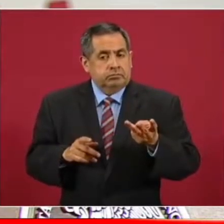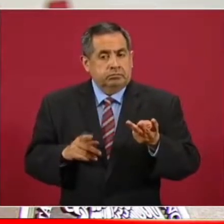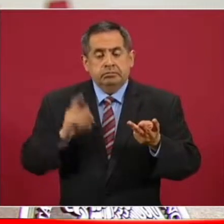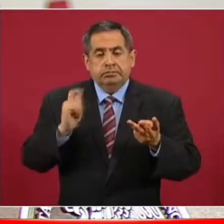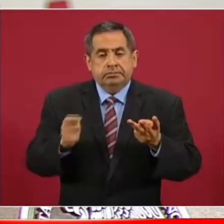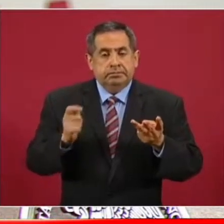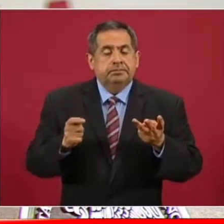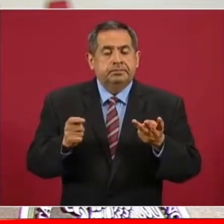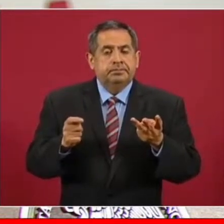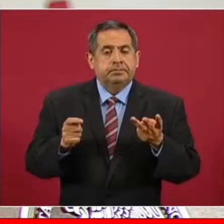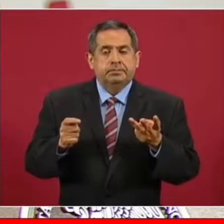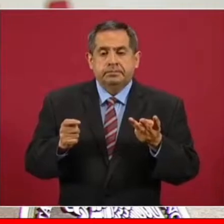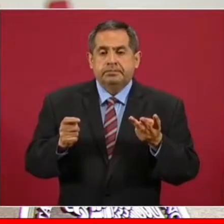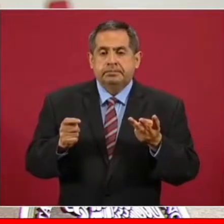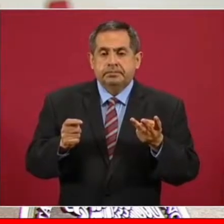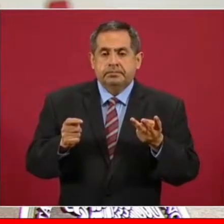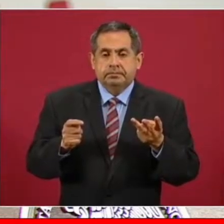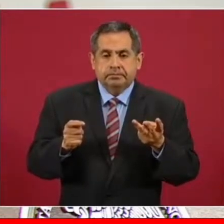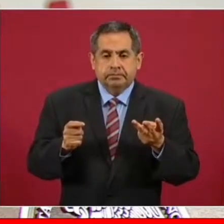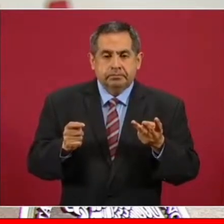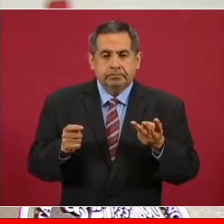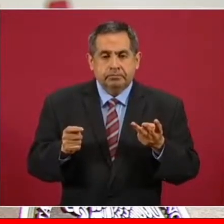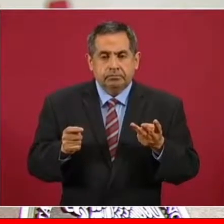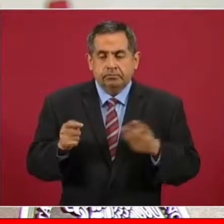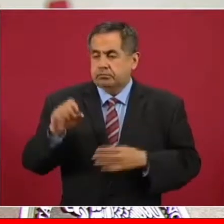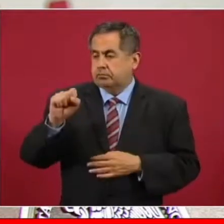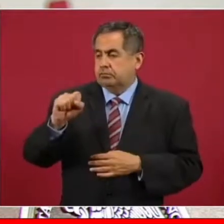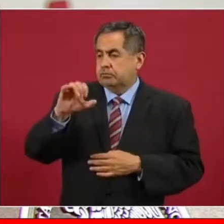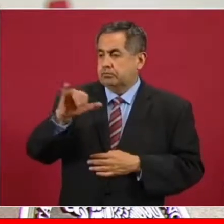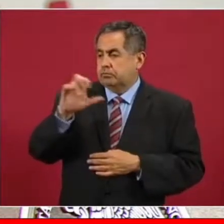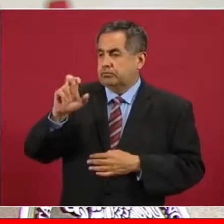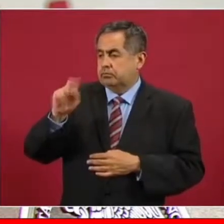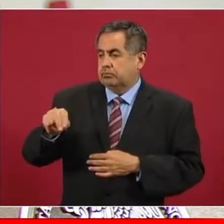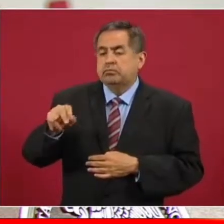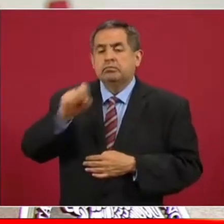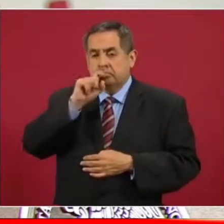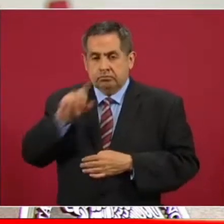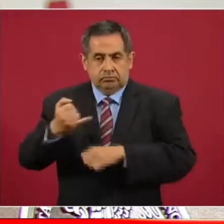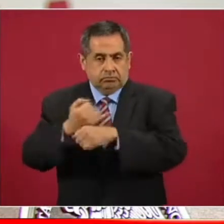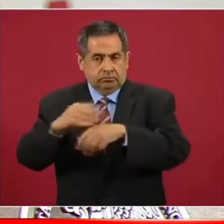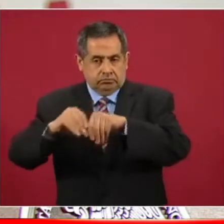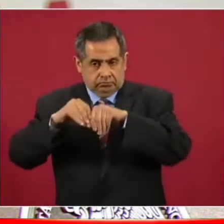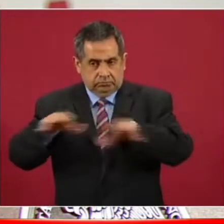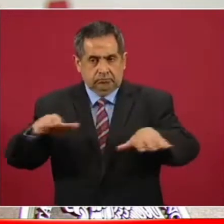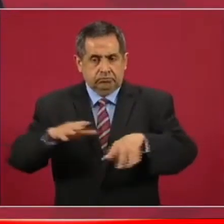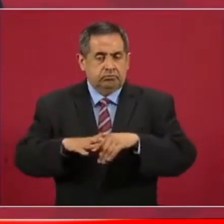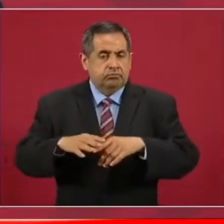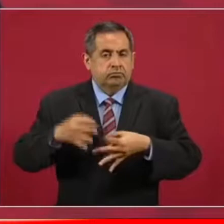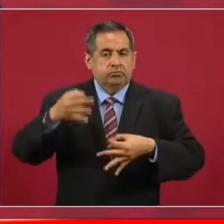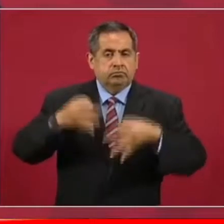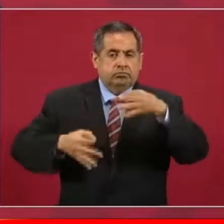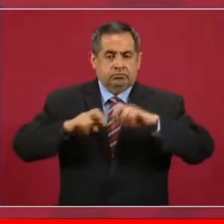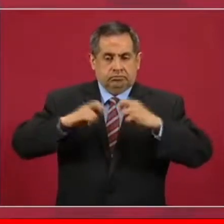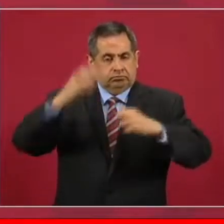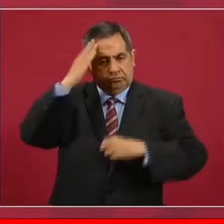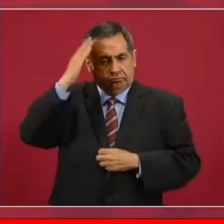de la Suprema Corte de Justicia. El ministro